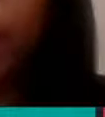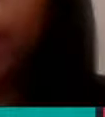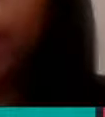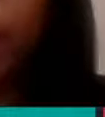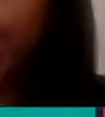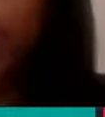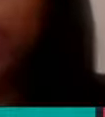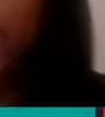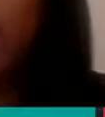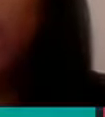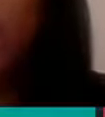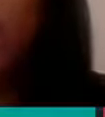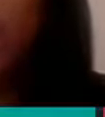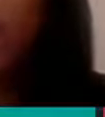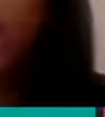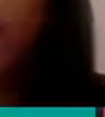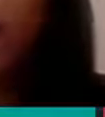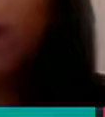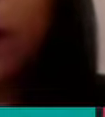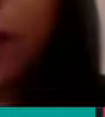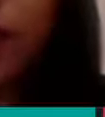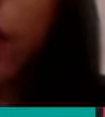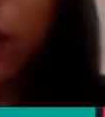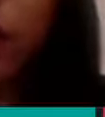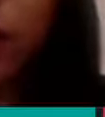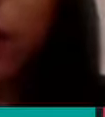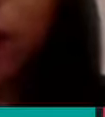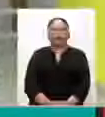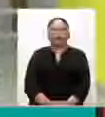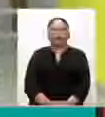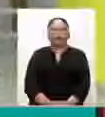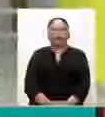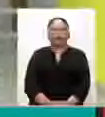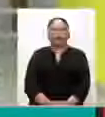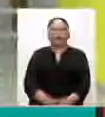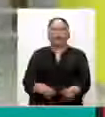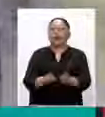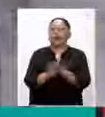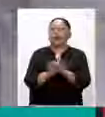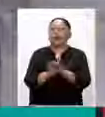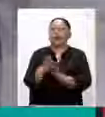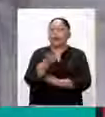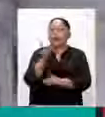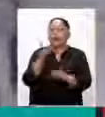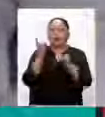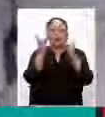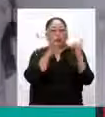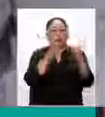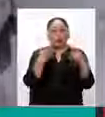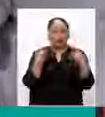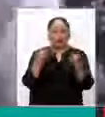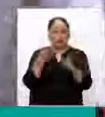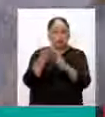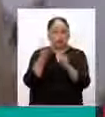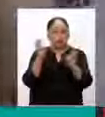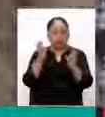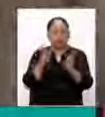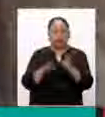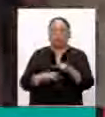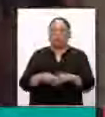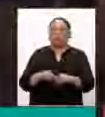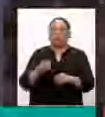ejemplo? En el caso de esas denuncias específicas sobre salud, lo que se va a hacer, la primera línea de intervención va a